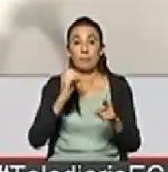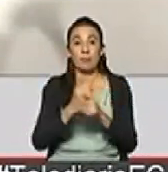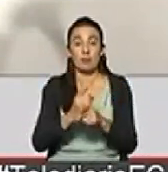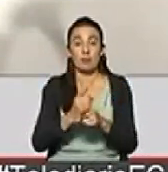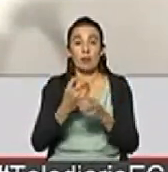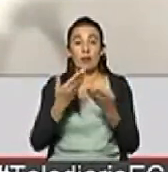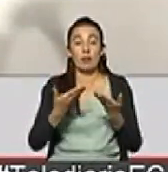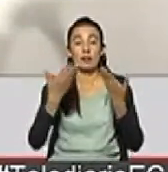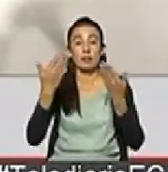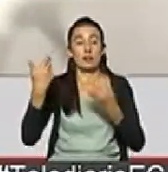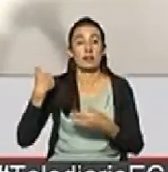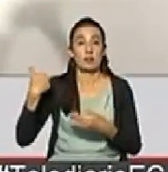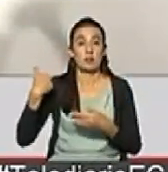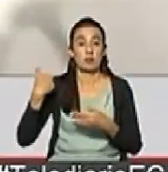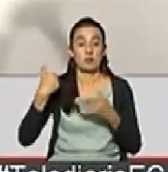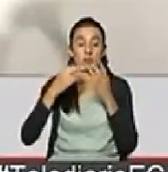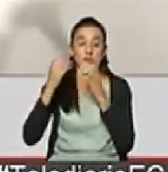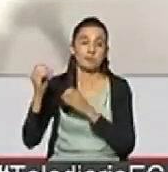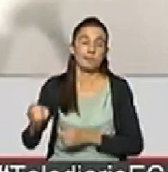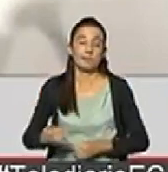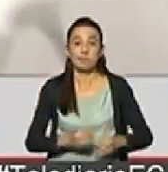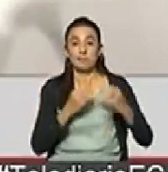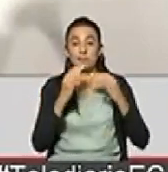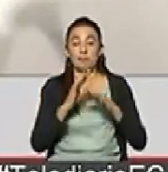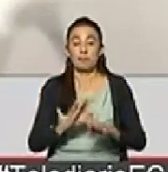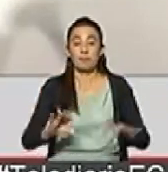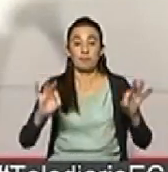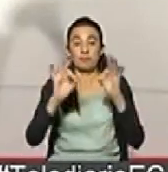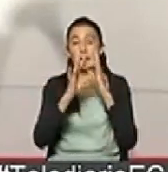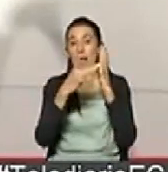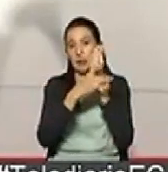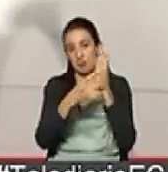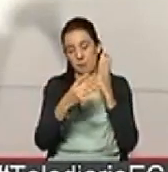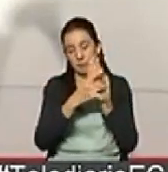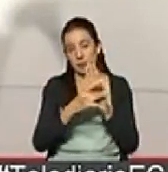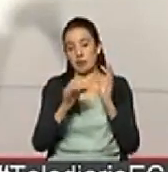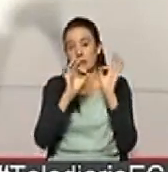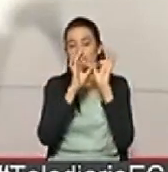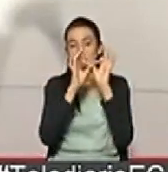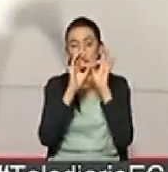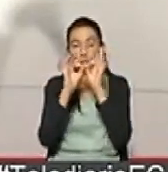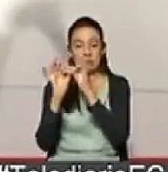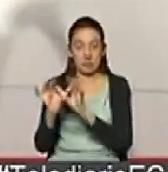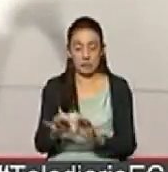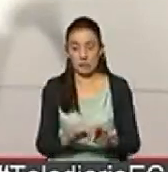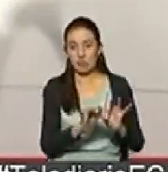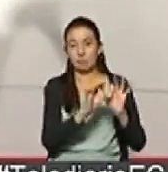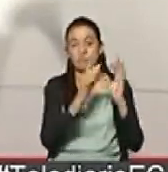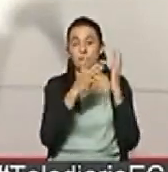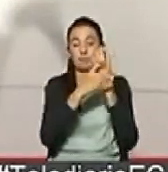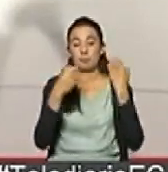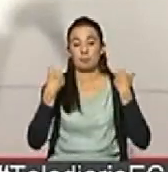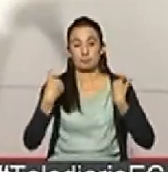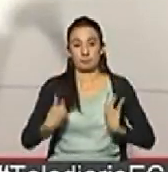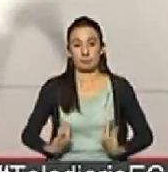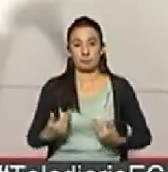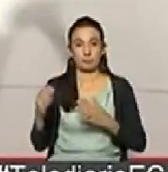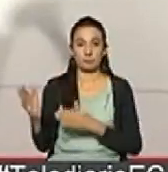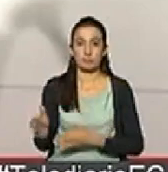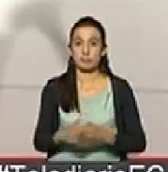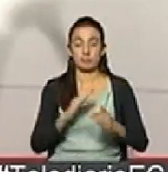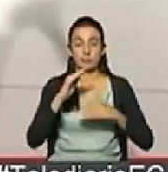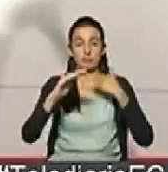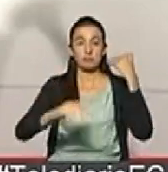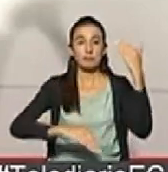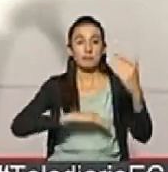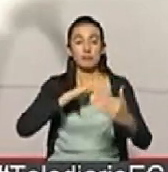organización, entonces van cogiendo también hábitos, que es lo importante, hábitos de aseo, hábitos de estudio, en la vestimenta, la alimentación, absolutamente todo.